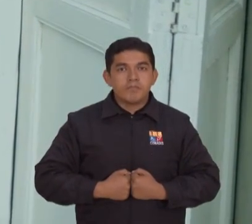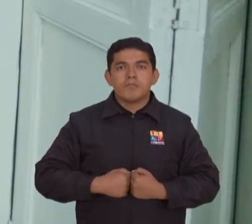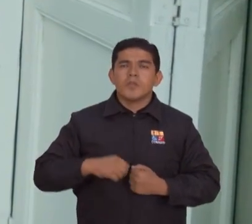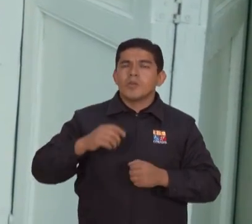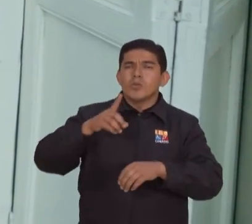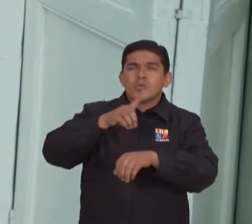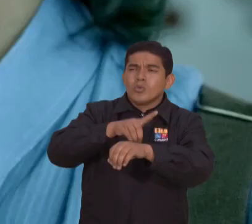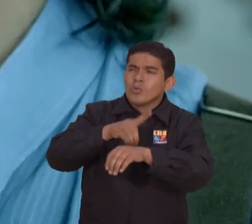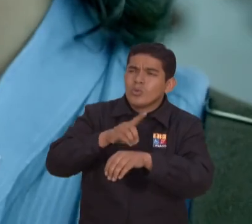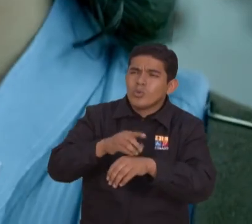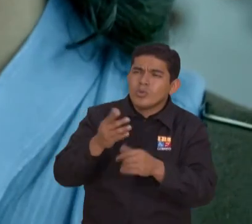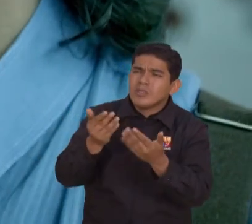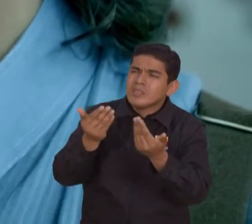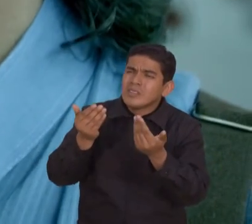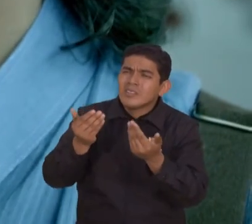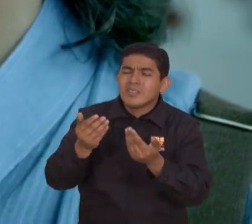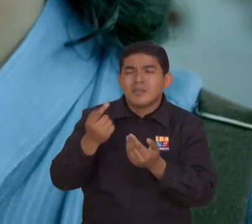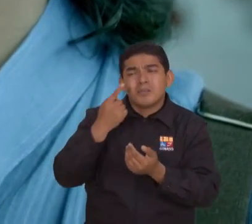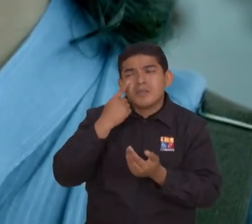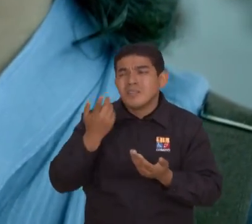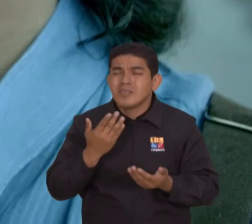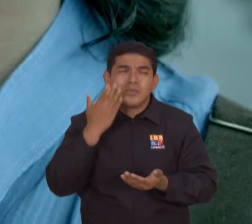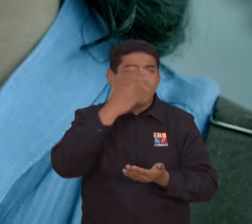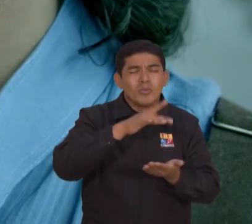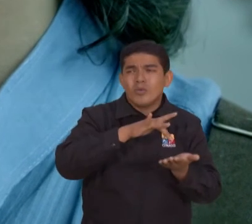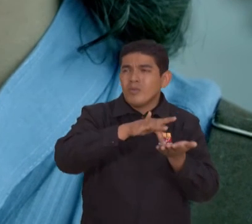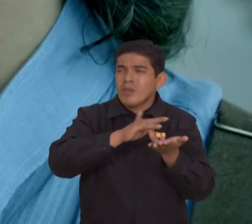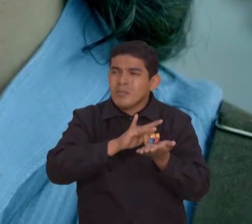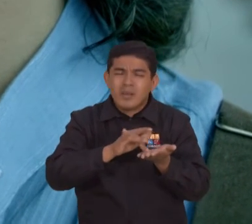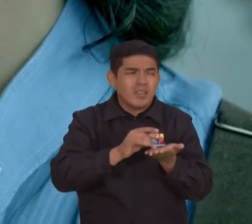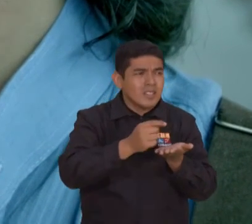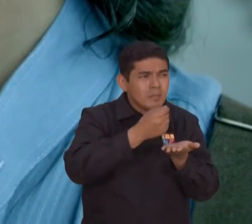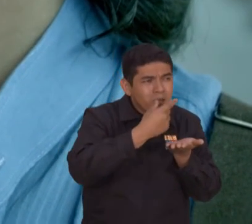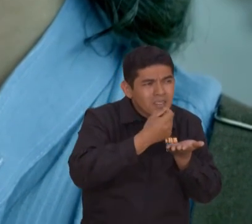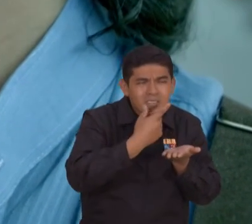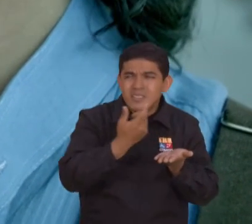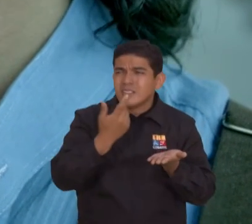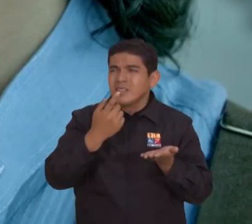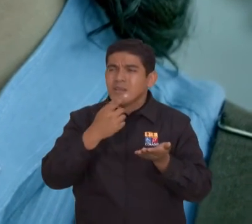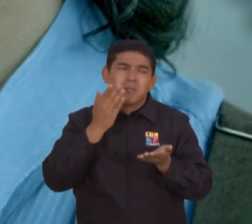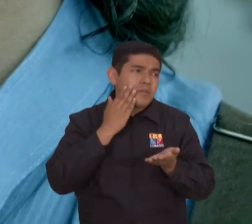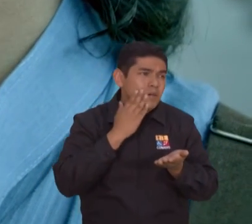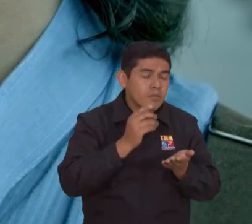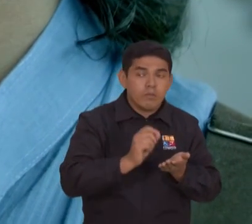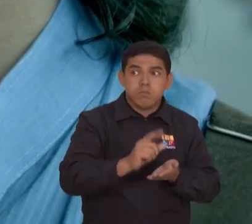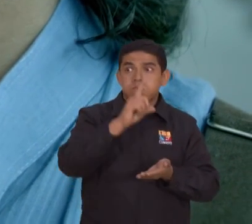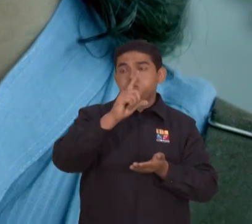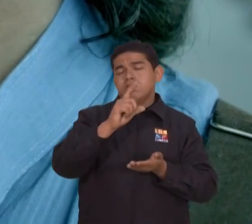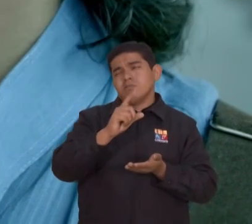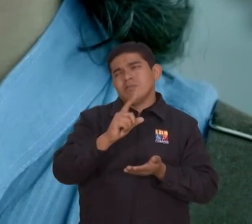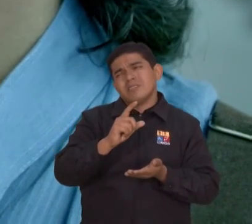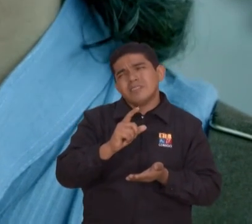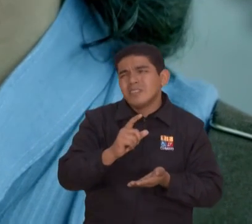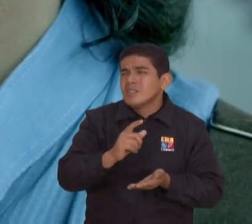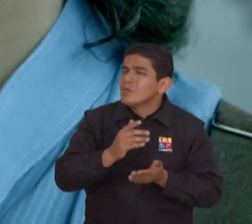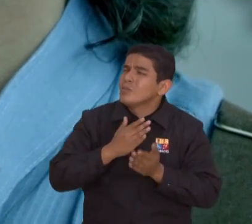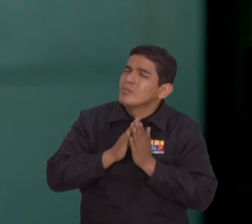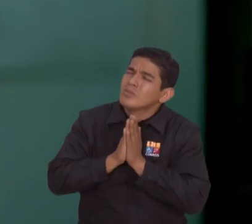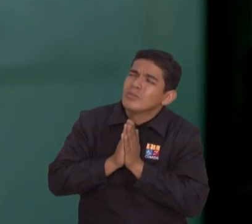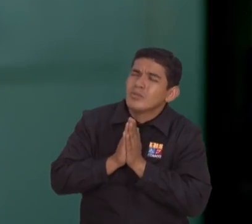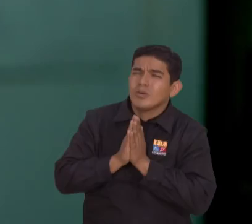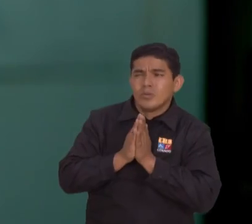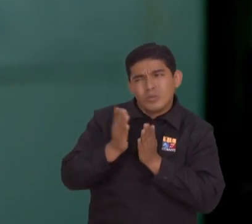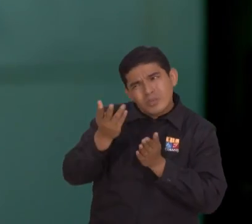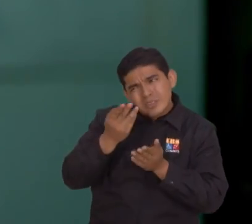Doctor, mire, lo que pasa es que fui a la farmacia a ver las pastillas de mi mamá y han subido otra vez. No sé si usted me puede